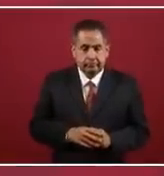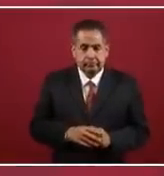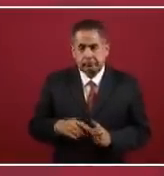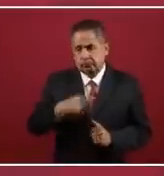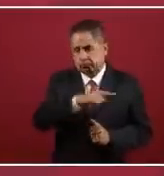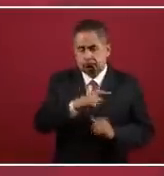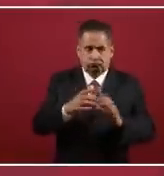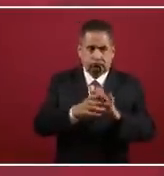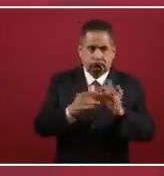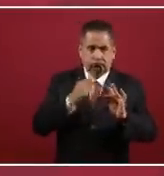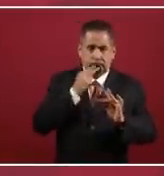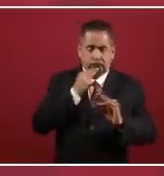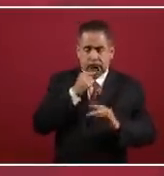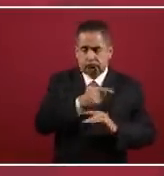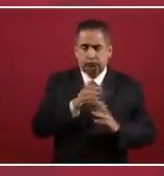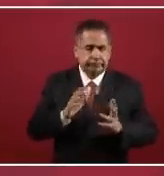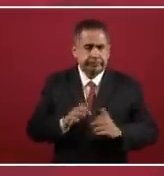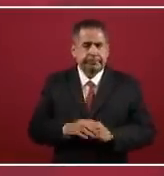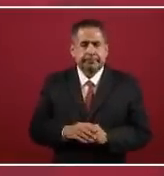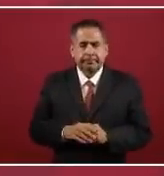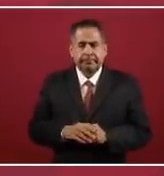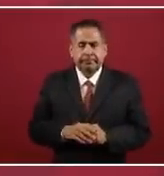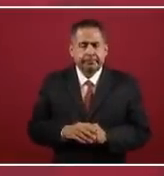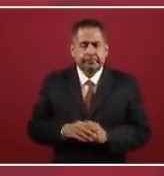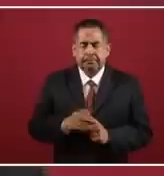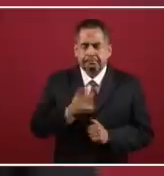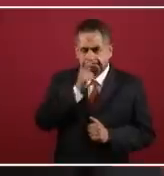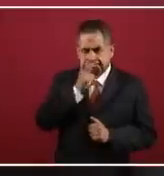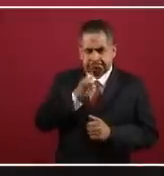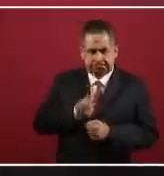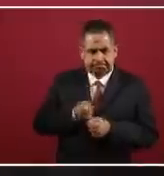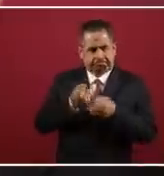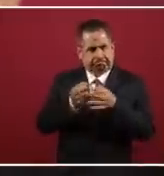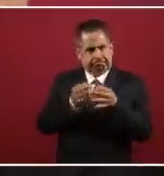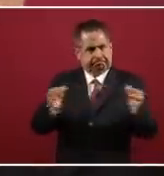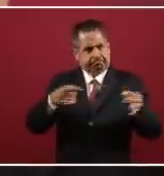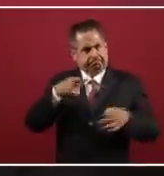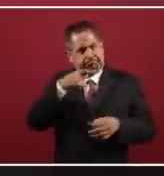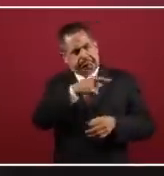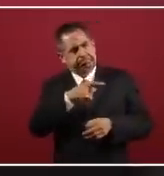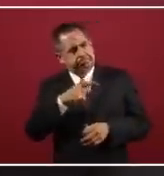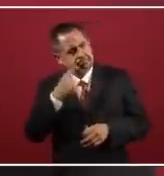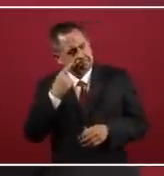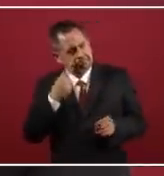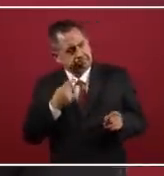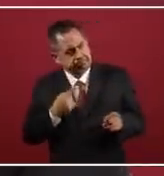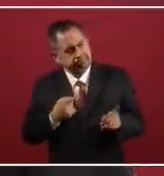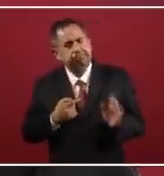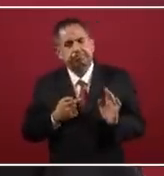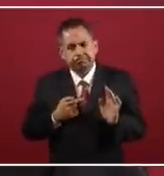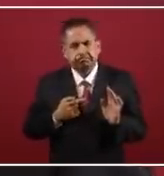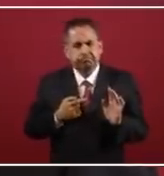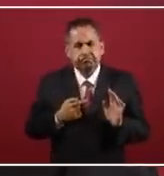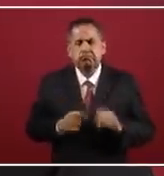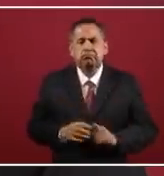utilizó una expresión que yo